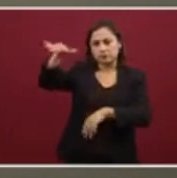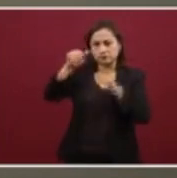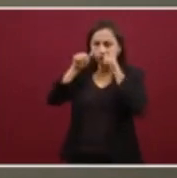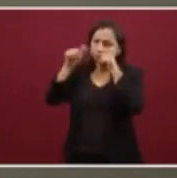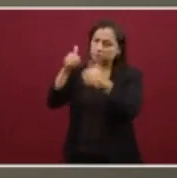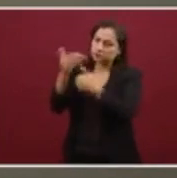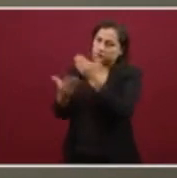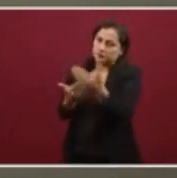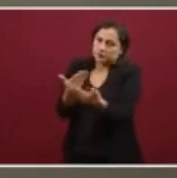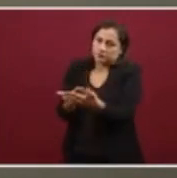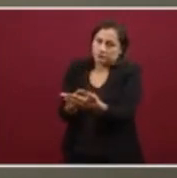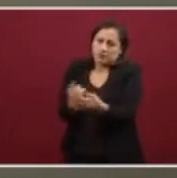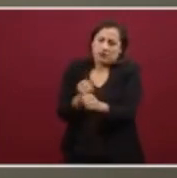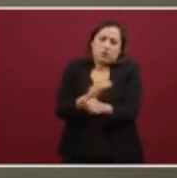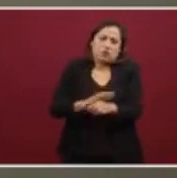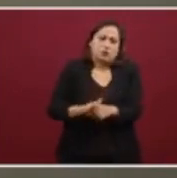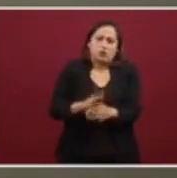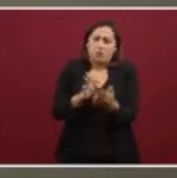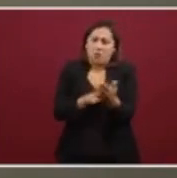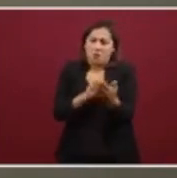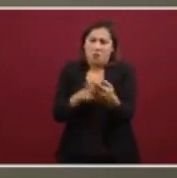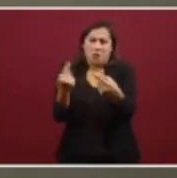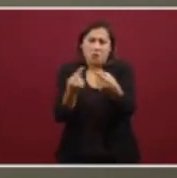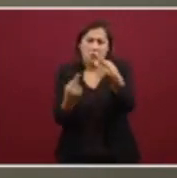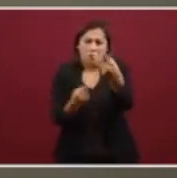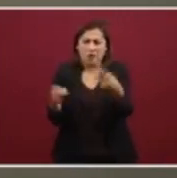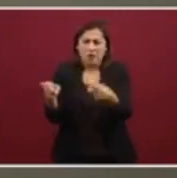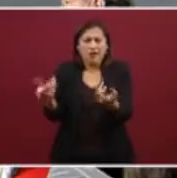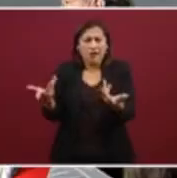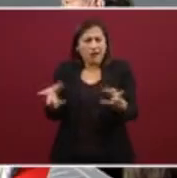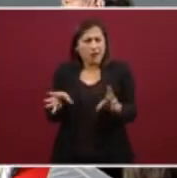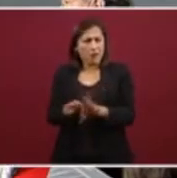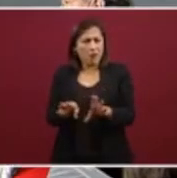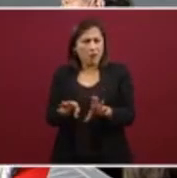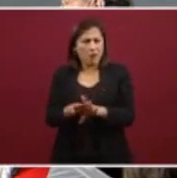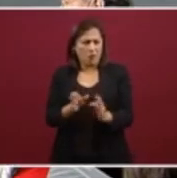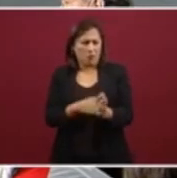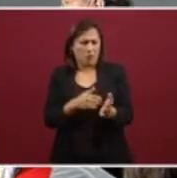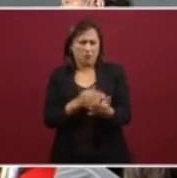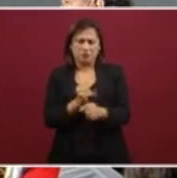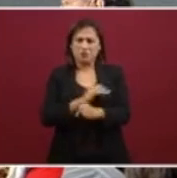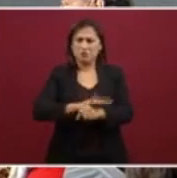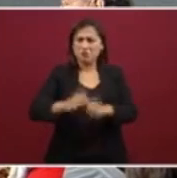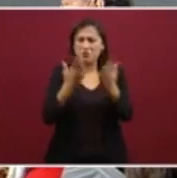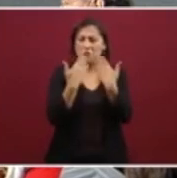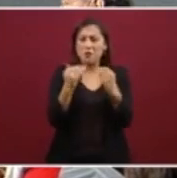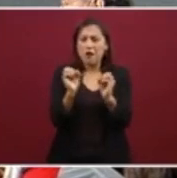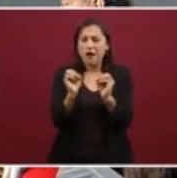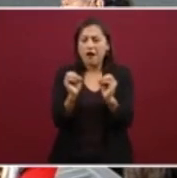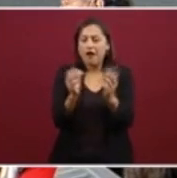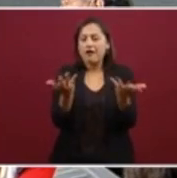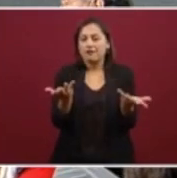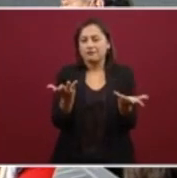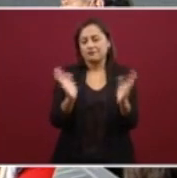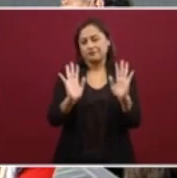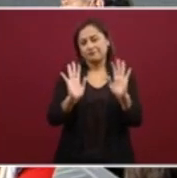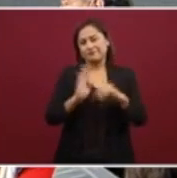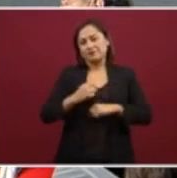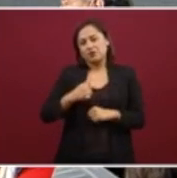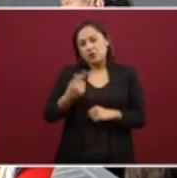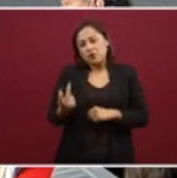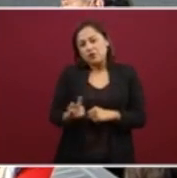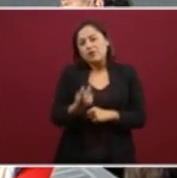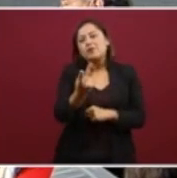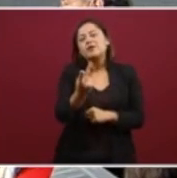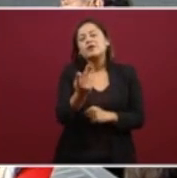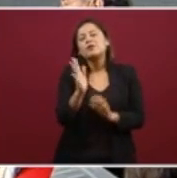de documentos que solicitan. ¿De dónde las van a sacar? Esa es una pregunta que se puede hacer, que